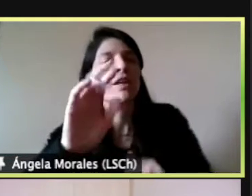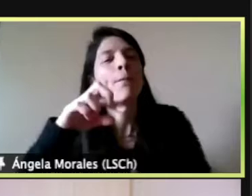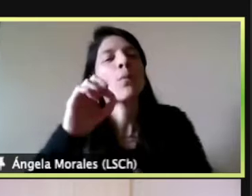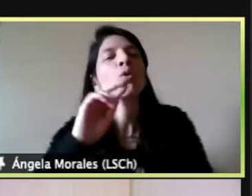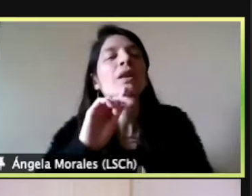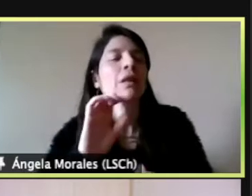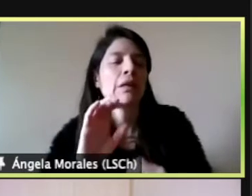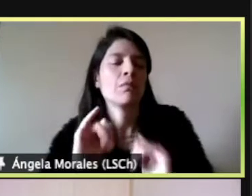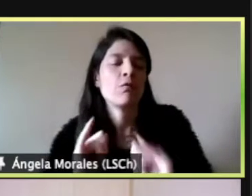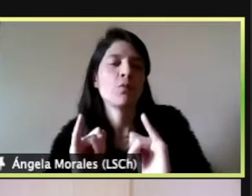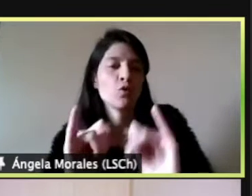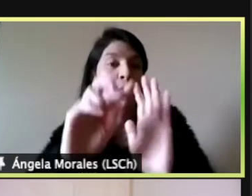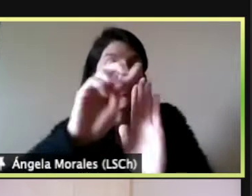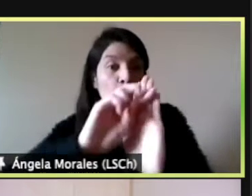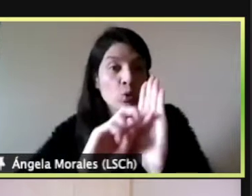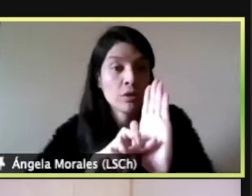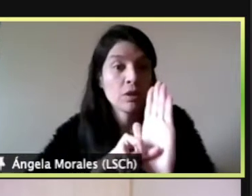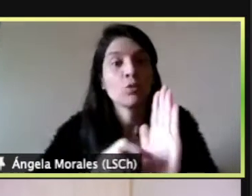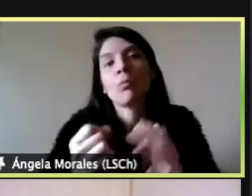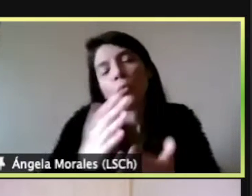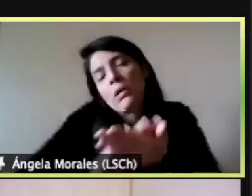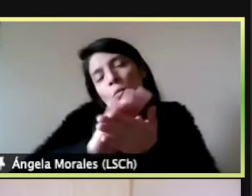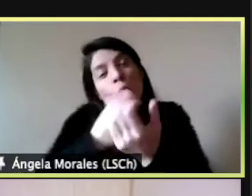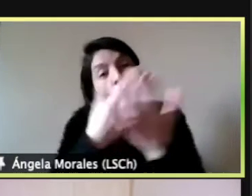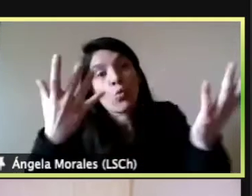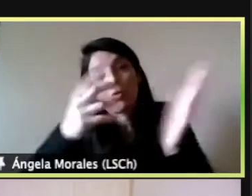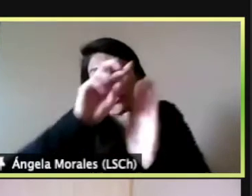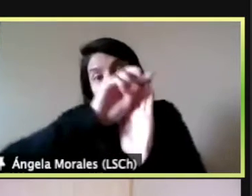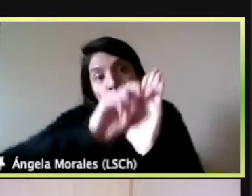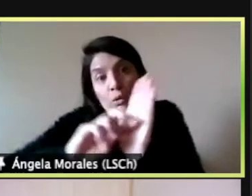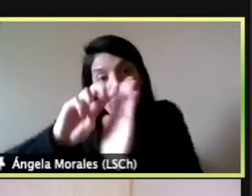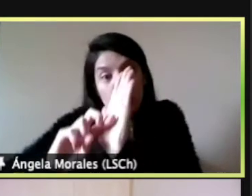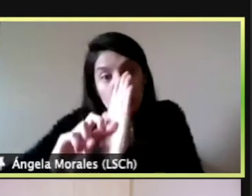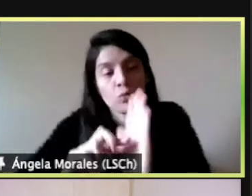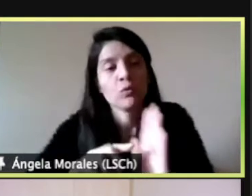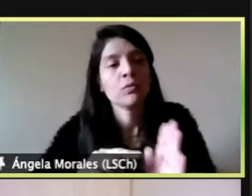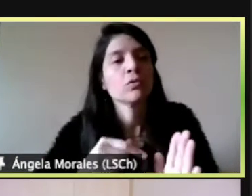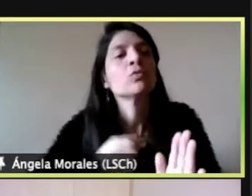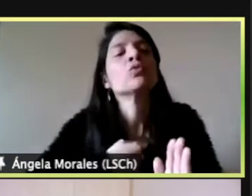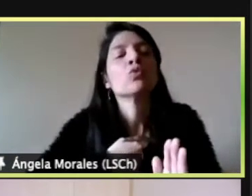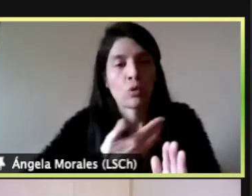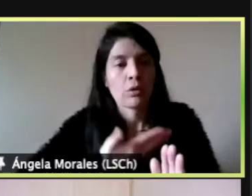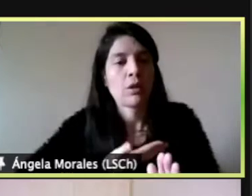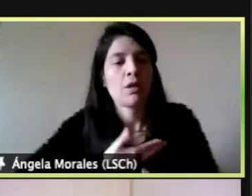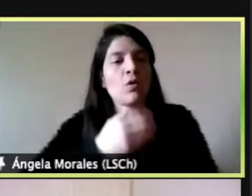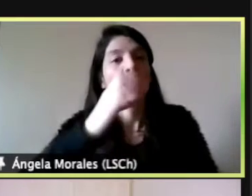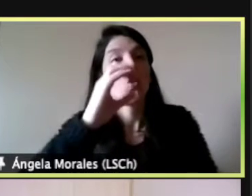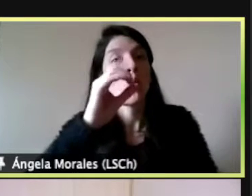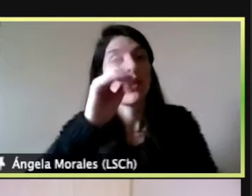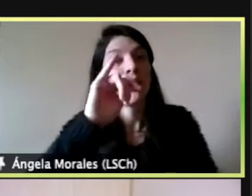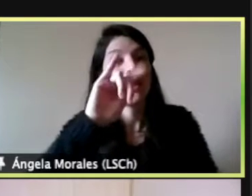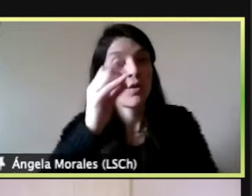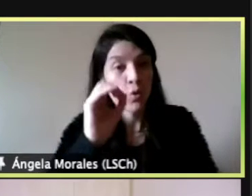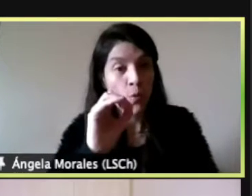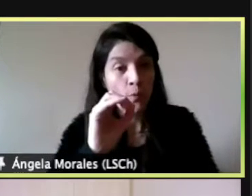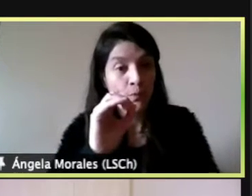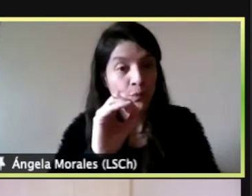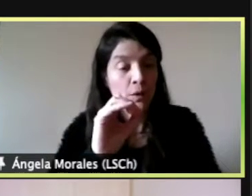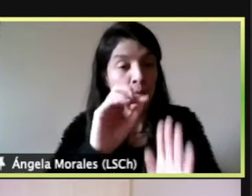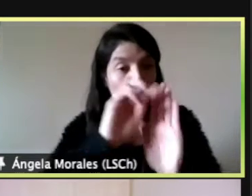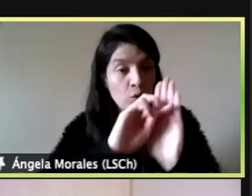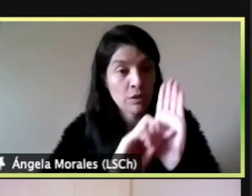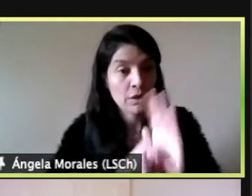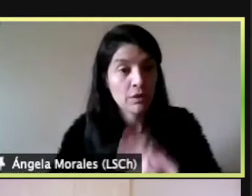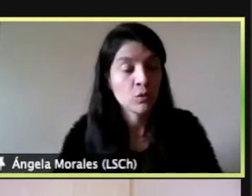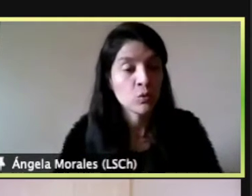podría decir acá que tengo el código del proyecto. Voy a decir acá código del proyecto.